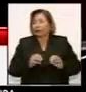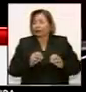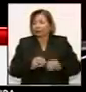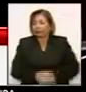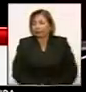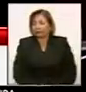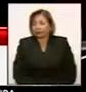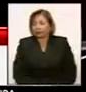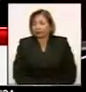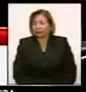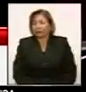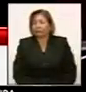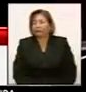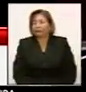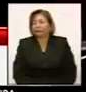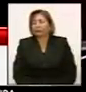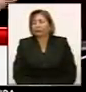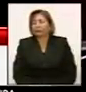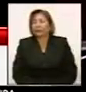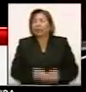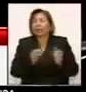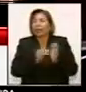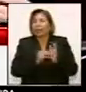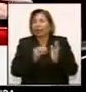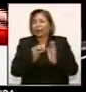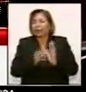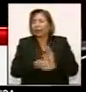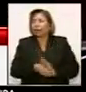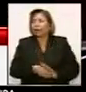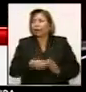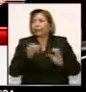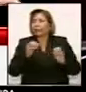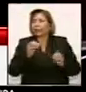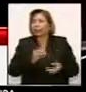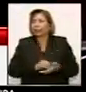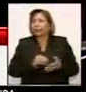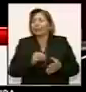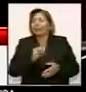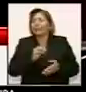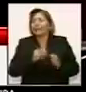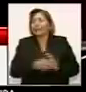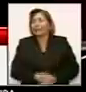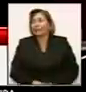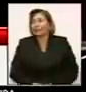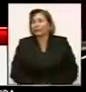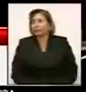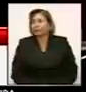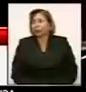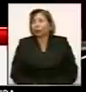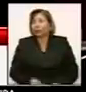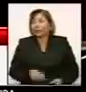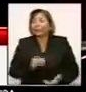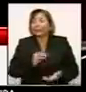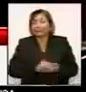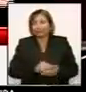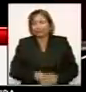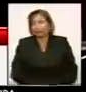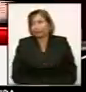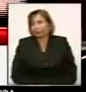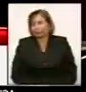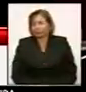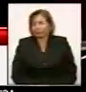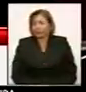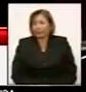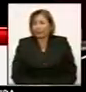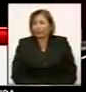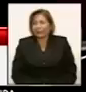ministra de Justicia, la defensora del Estado, la del 003, la de los derechos humanos, ¿de dónde sacó los montos el señor Hamilton Castro? Y no supo contestar. Tampoco supo conocer si se